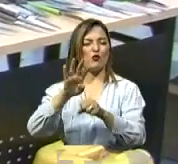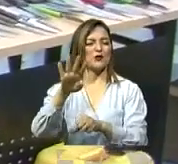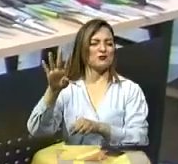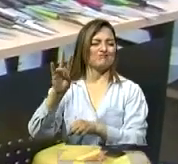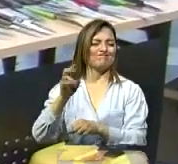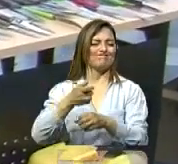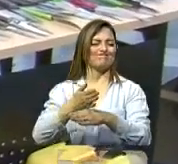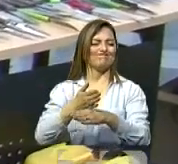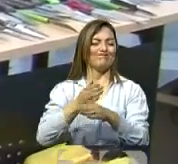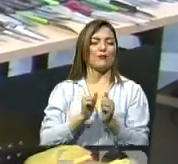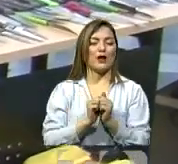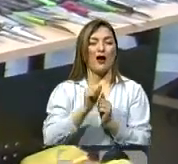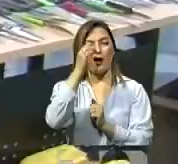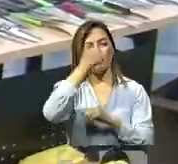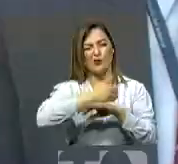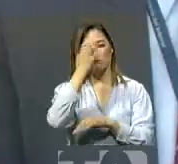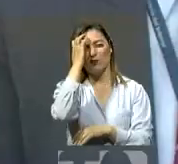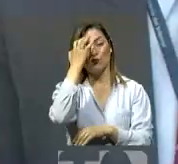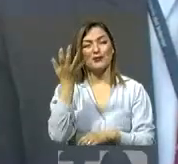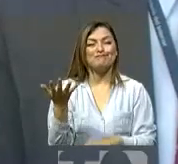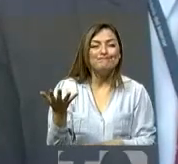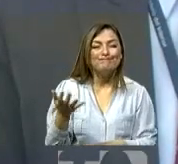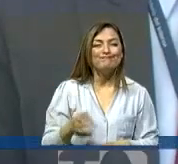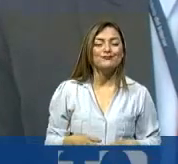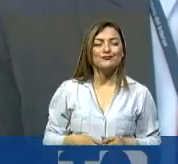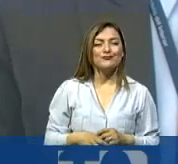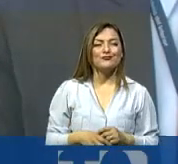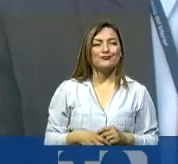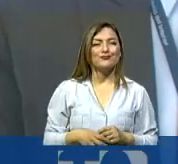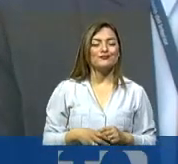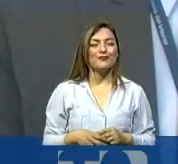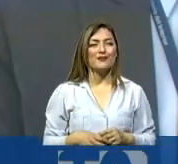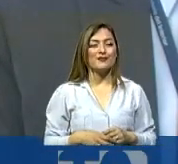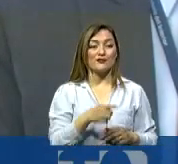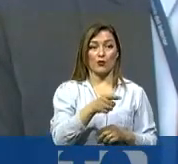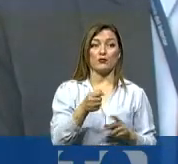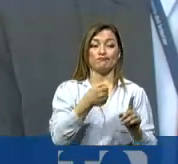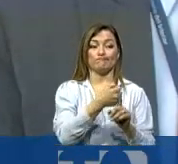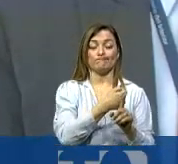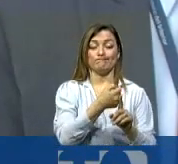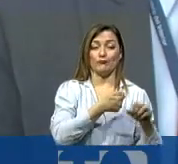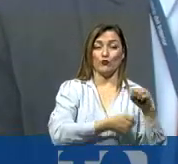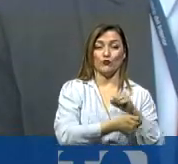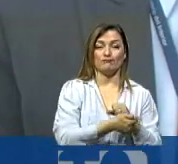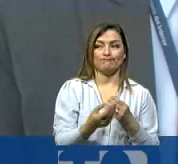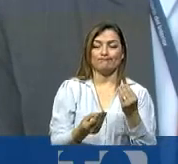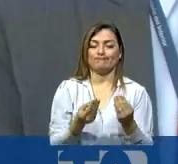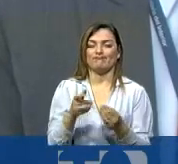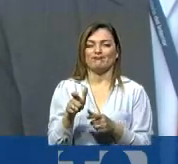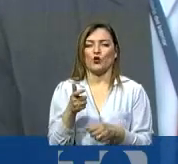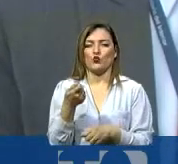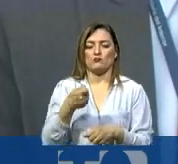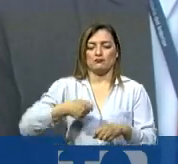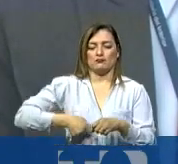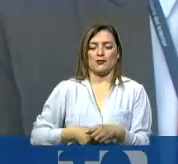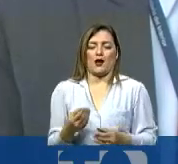cifra que sin duda preocupa a las autoridades. Pudieron haber sido objeto de una muerte violenta. ¿Qué hace una persona con un cuchillo? ¿Qué